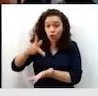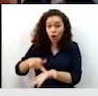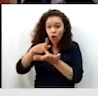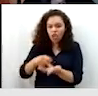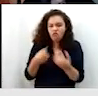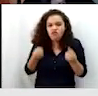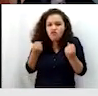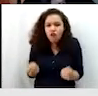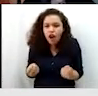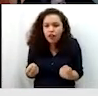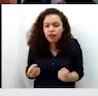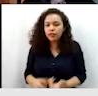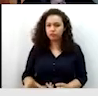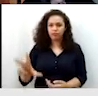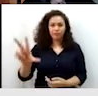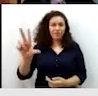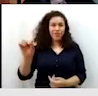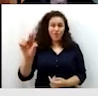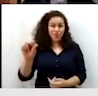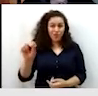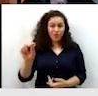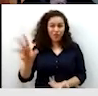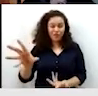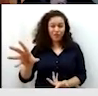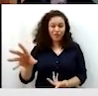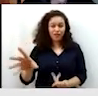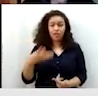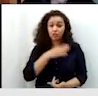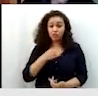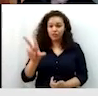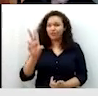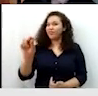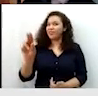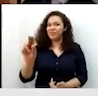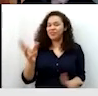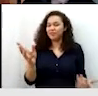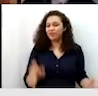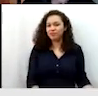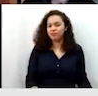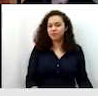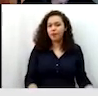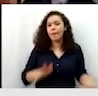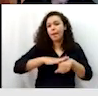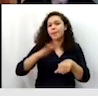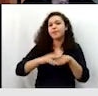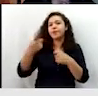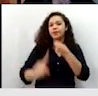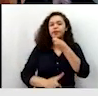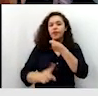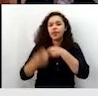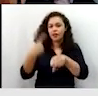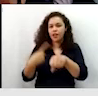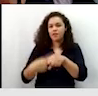fuertote. No, eso no es algo bueno, sobre todo por este tipo de enfermedades.